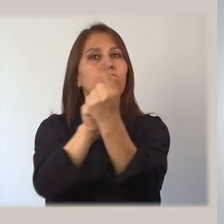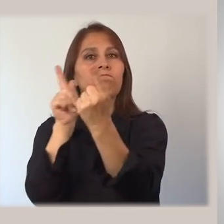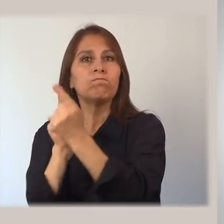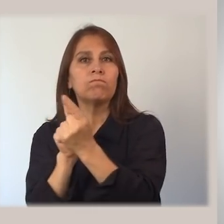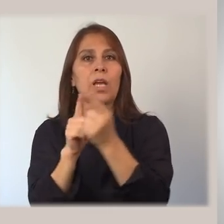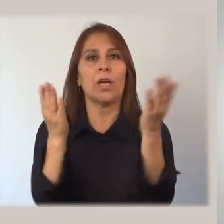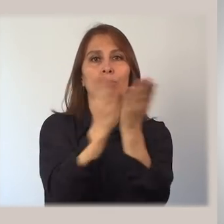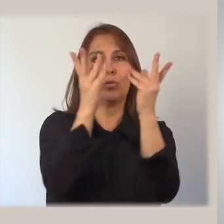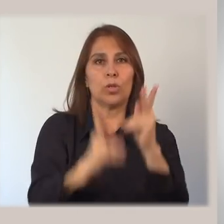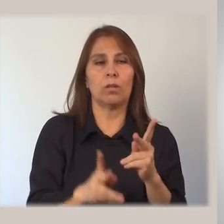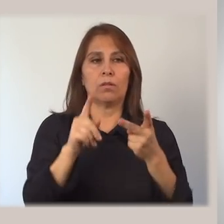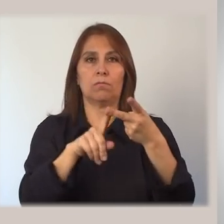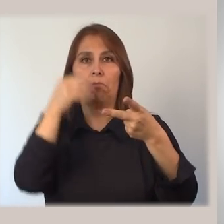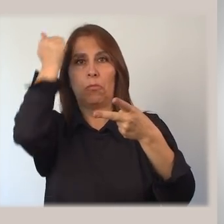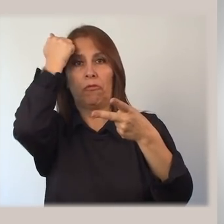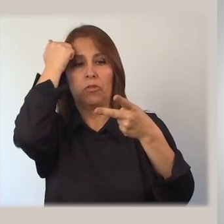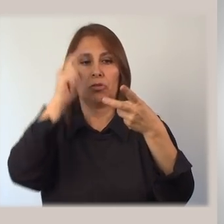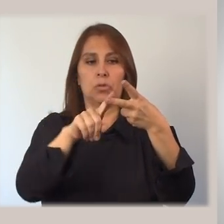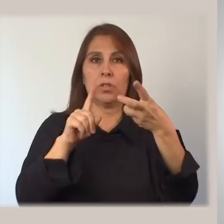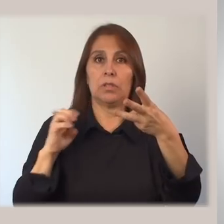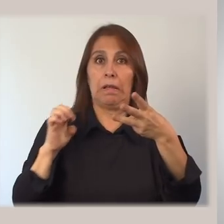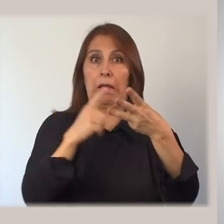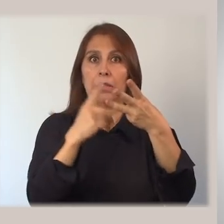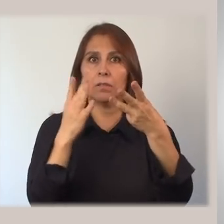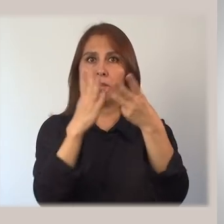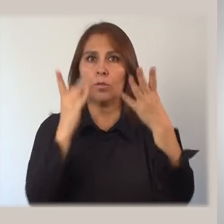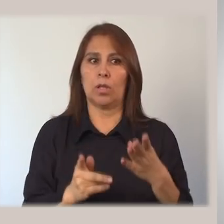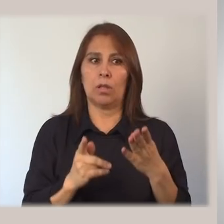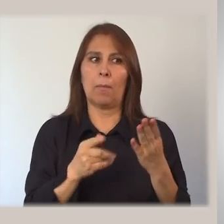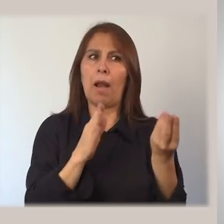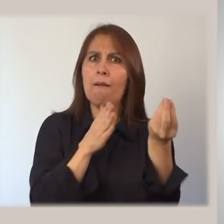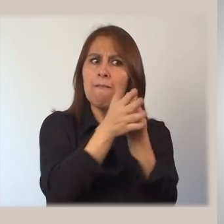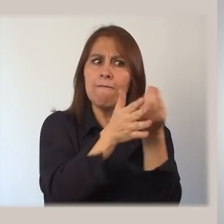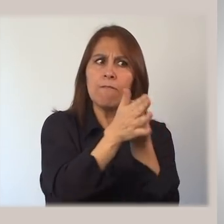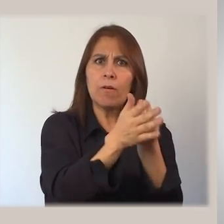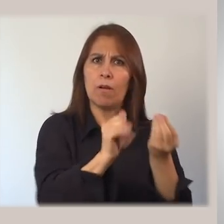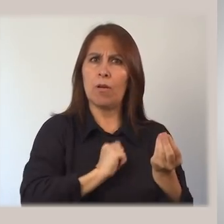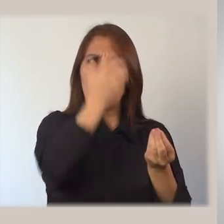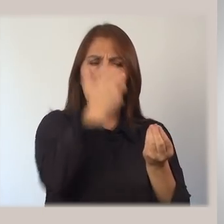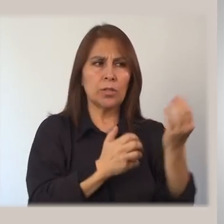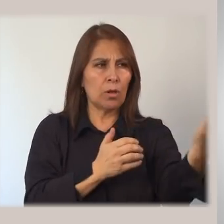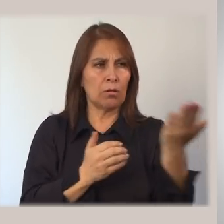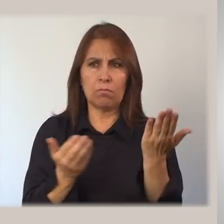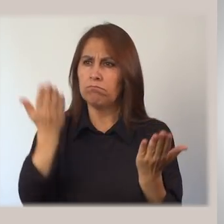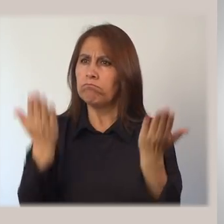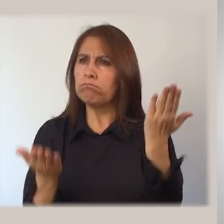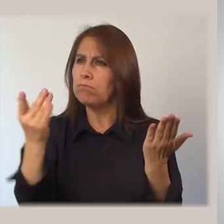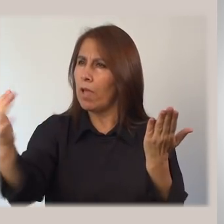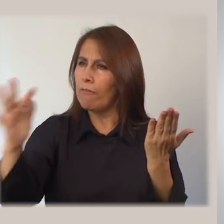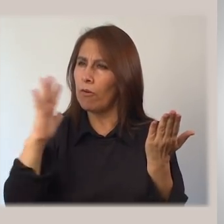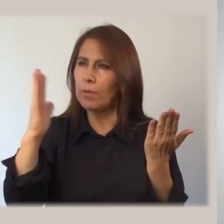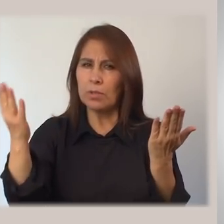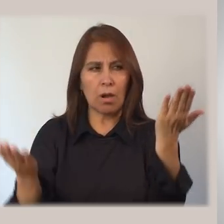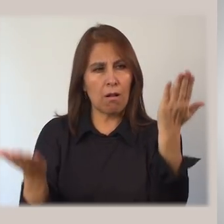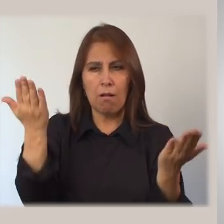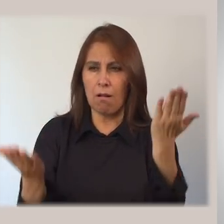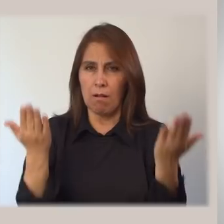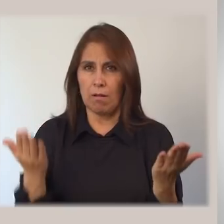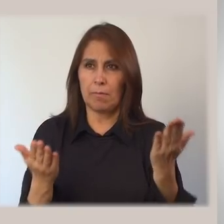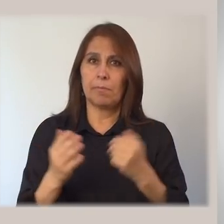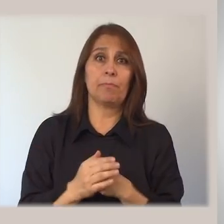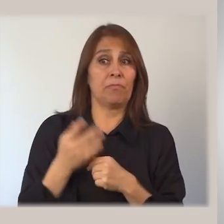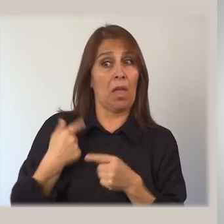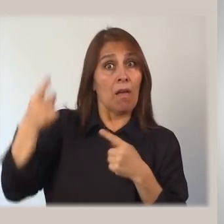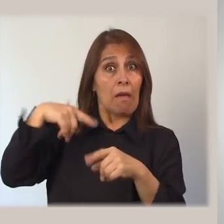con estudiantes, profesores y egresados para contrastar la información reportada en el informe de autoevaluación institucional. En